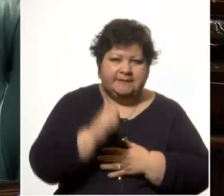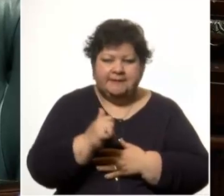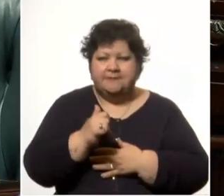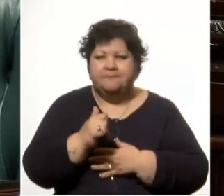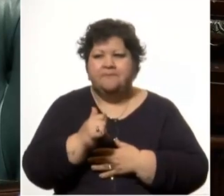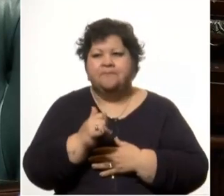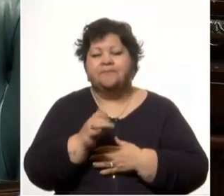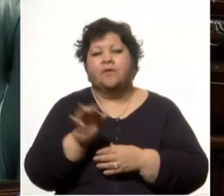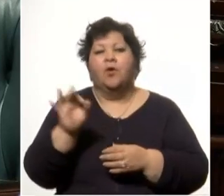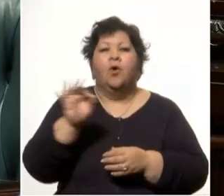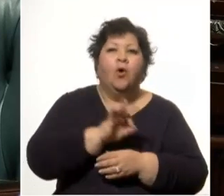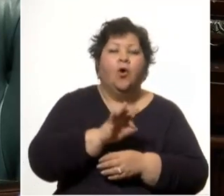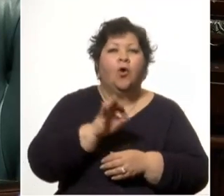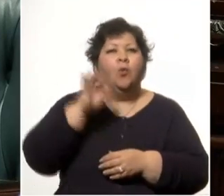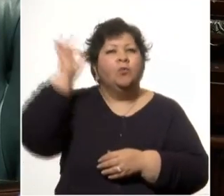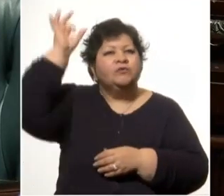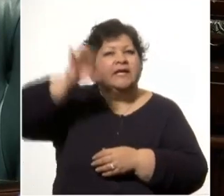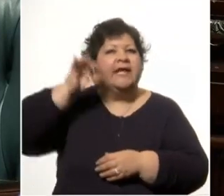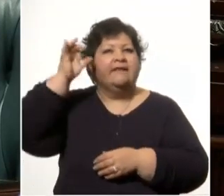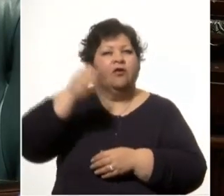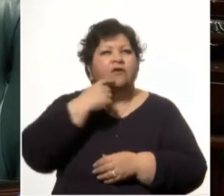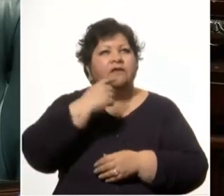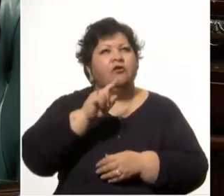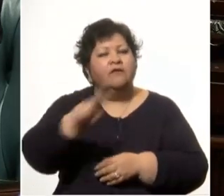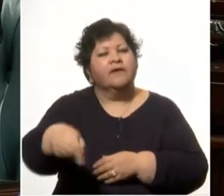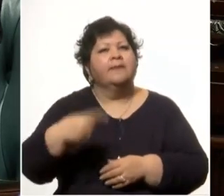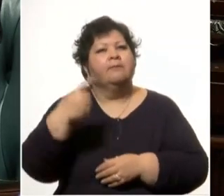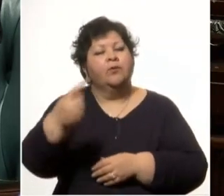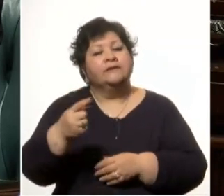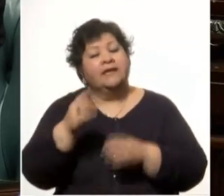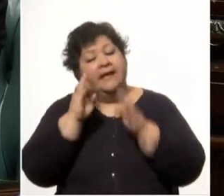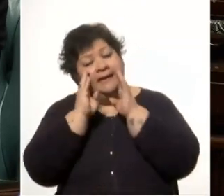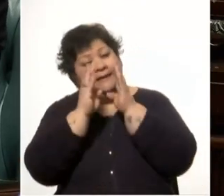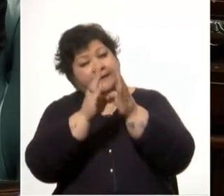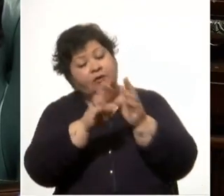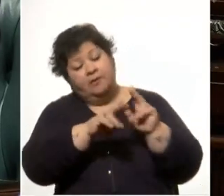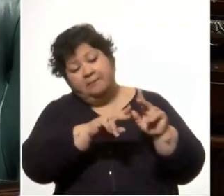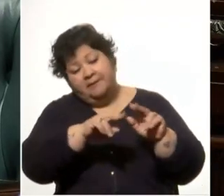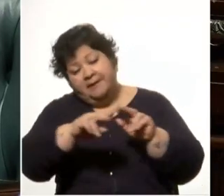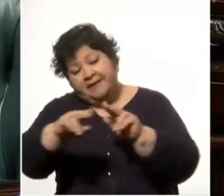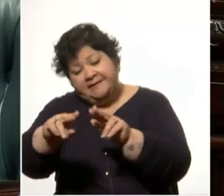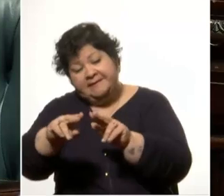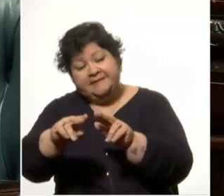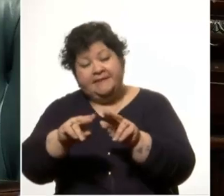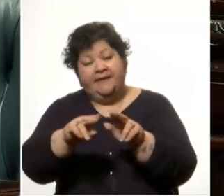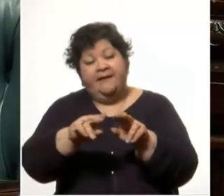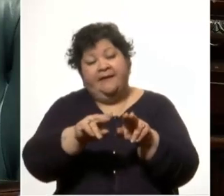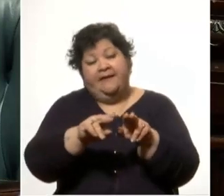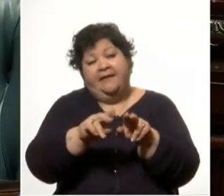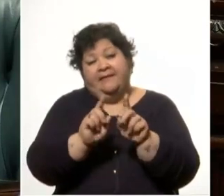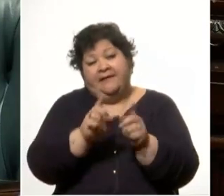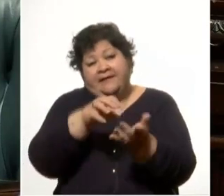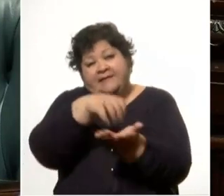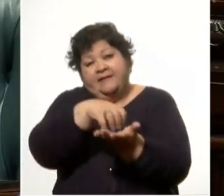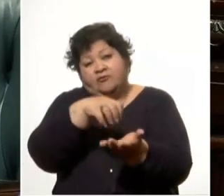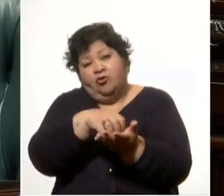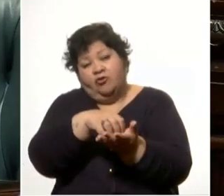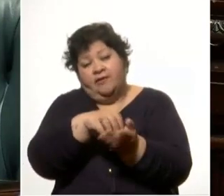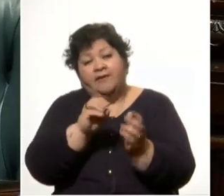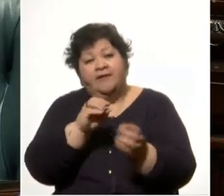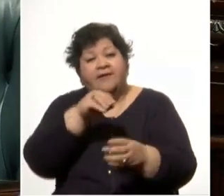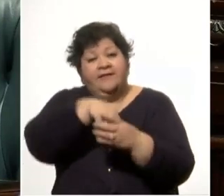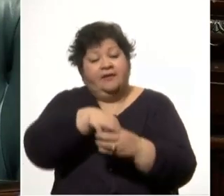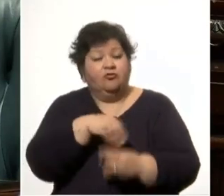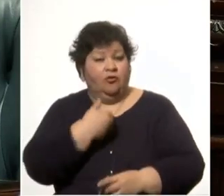un legislador reconoció luego, atendiendo a la permanencia de su sector en el gabinete.